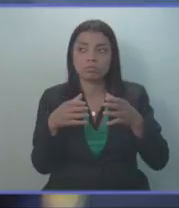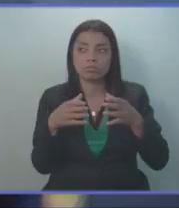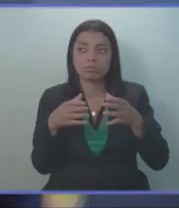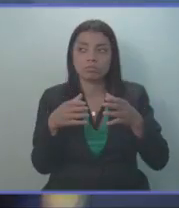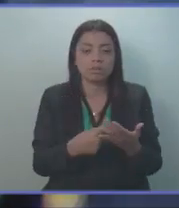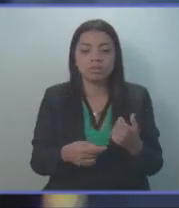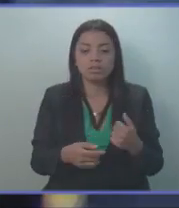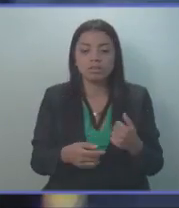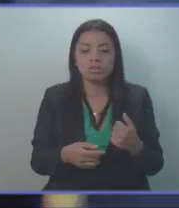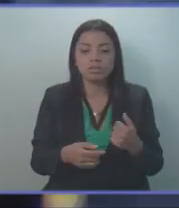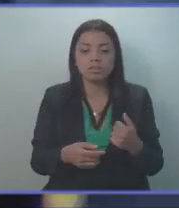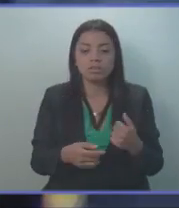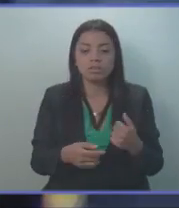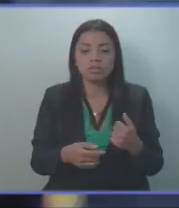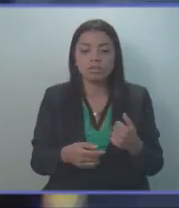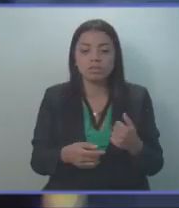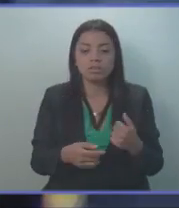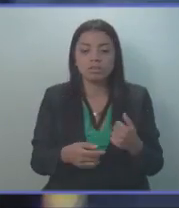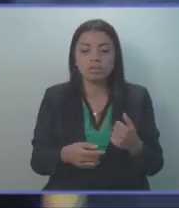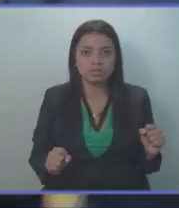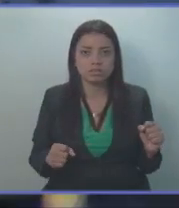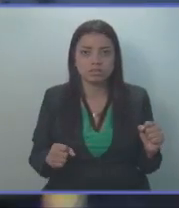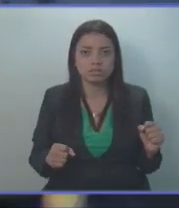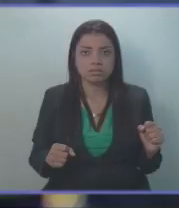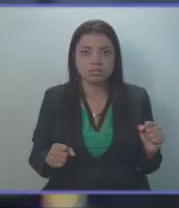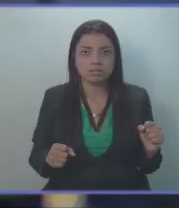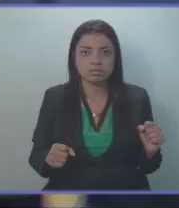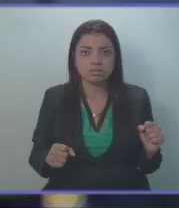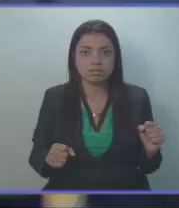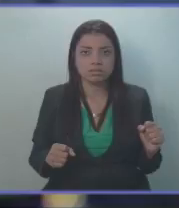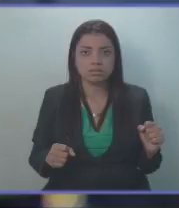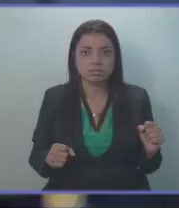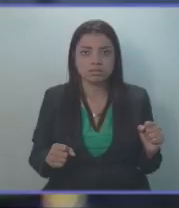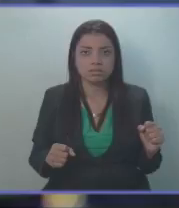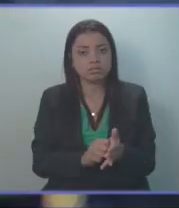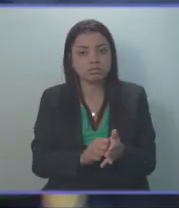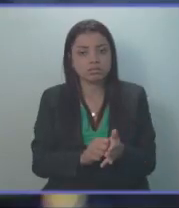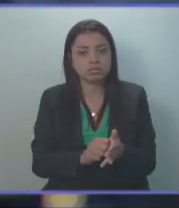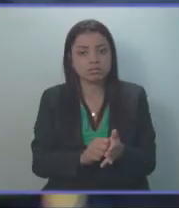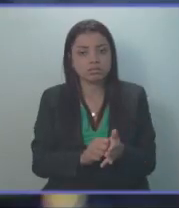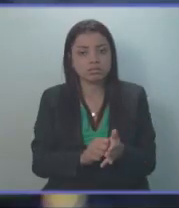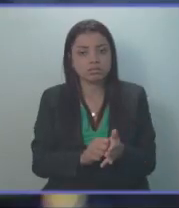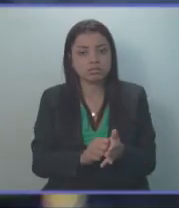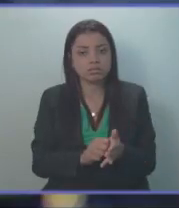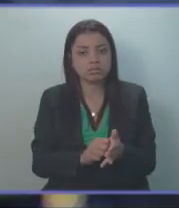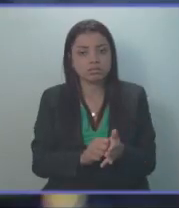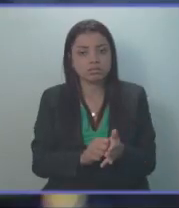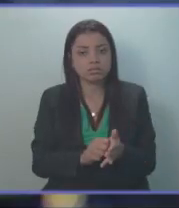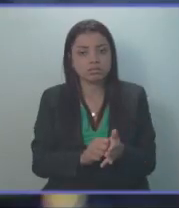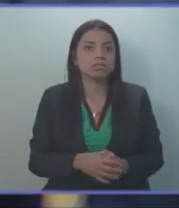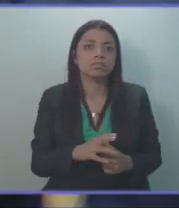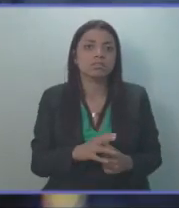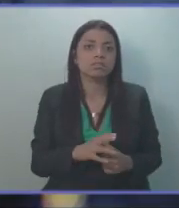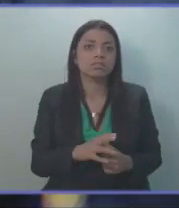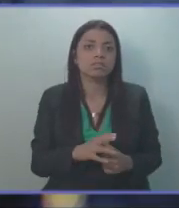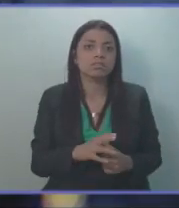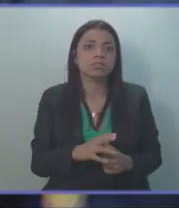el veto presidencial, lo que hace el conocimiento del honorable Pleno para someterlo a la coordinación del mismo